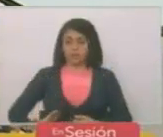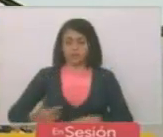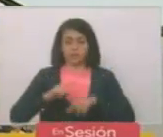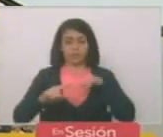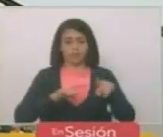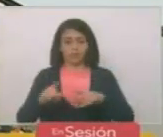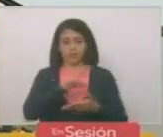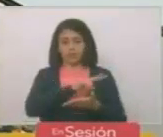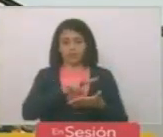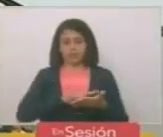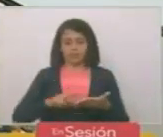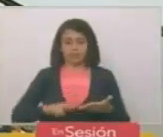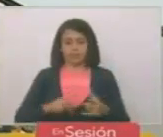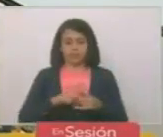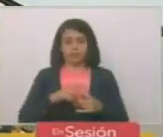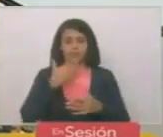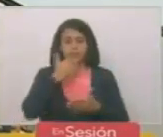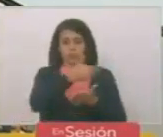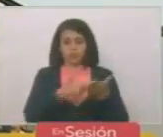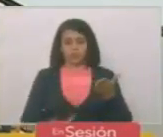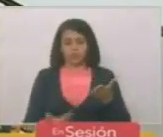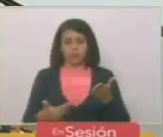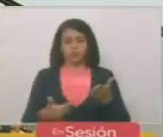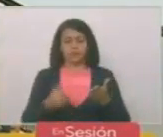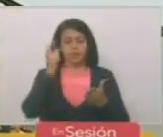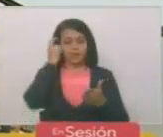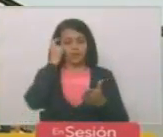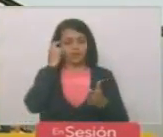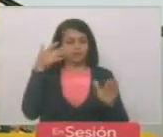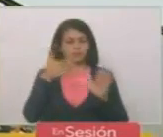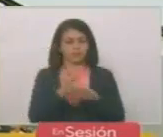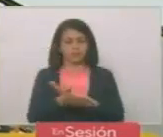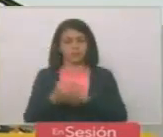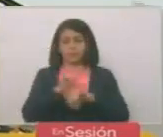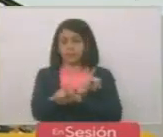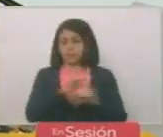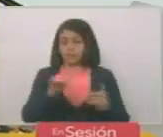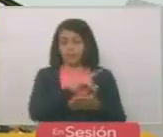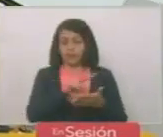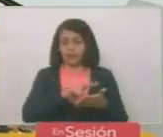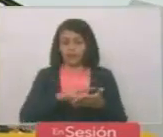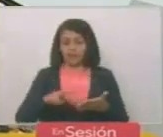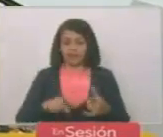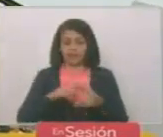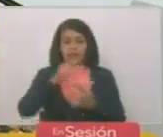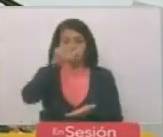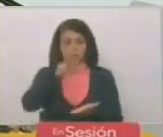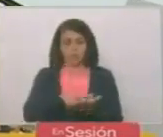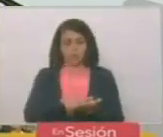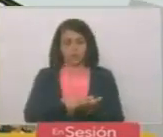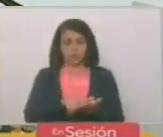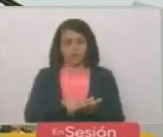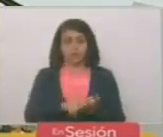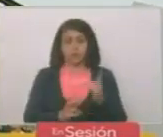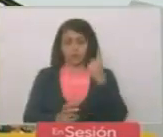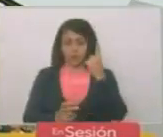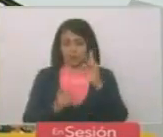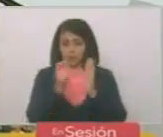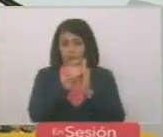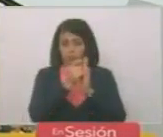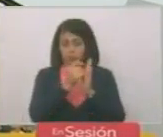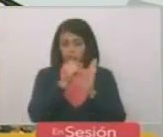dar lectura a la propuesta del orden del día, la cual, una vez leída, resultó aprobada. Primer punto